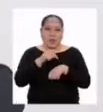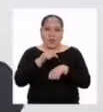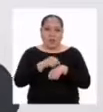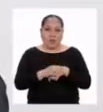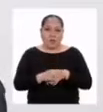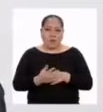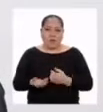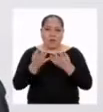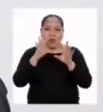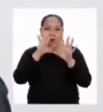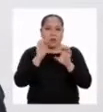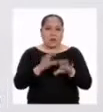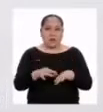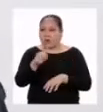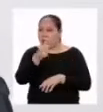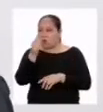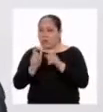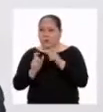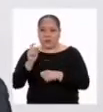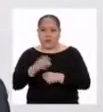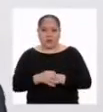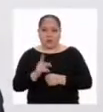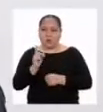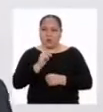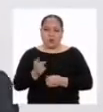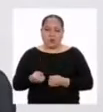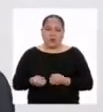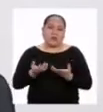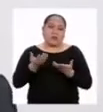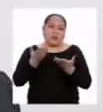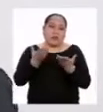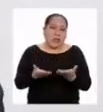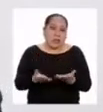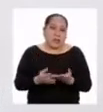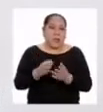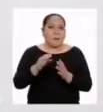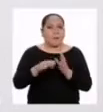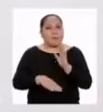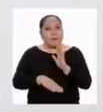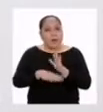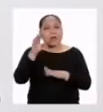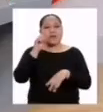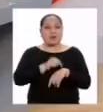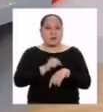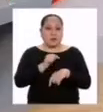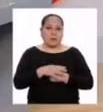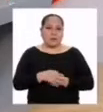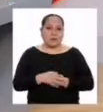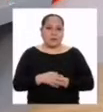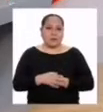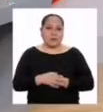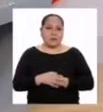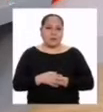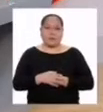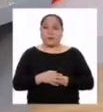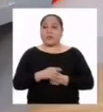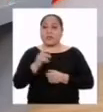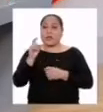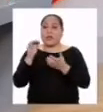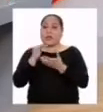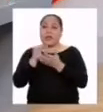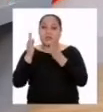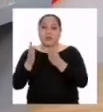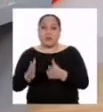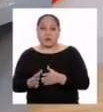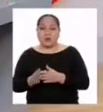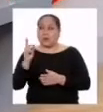dar un examen que al resto. Se les debería dar más minutos. Si las y los estudiantes ven